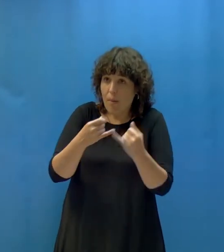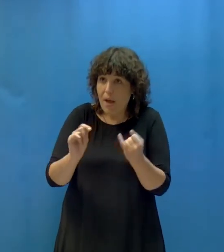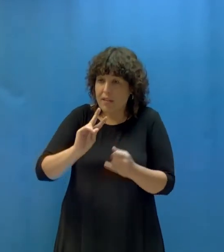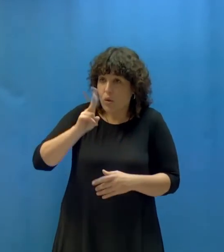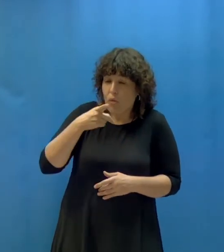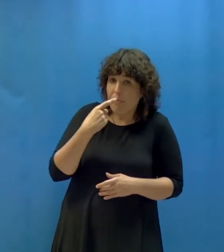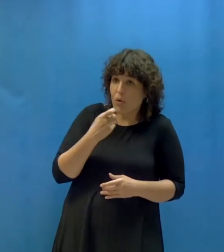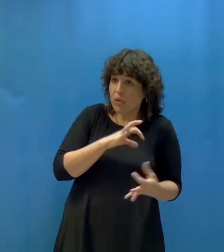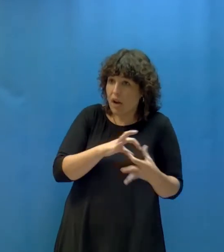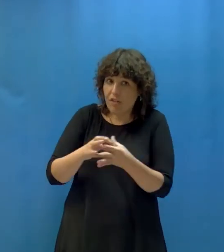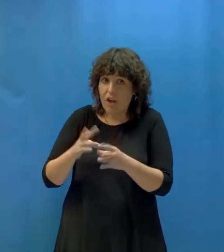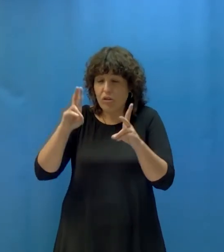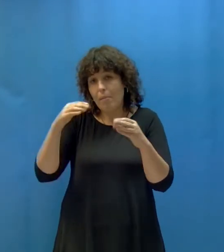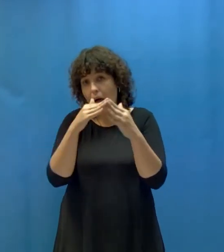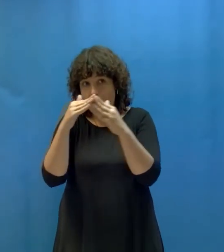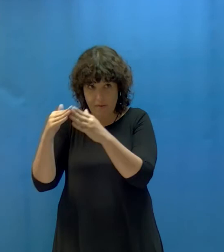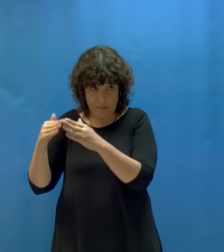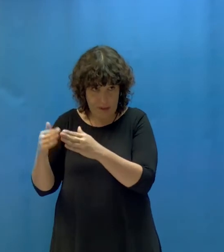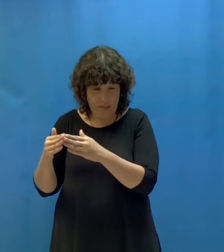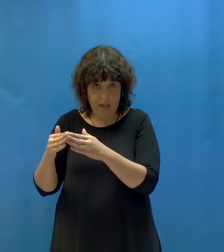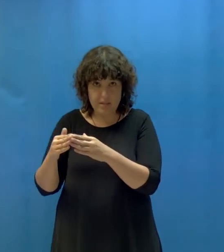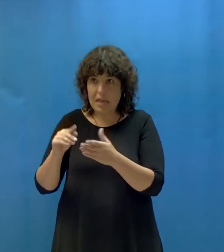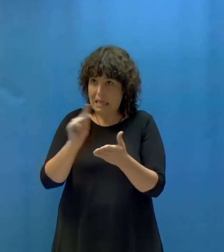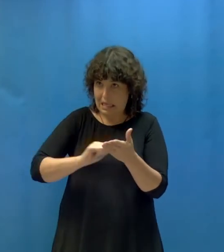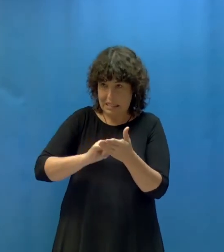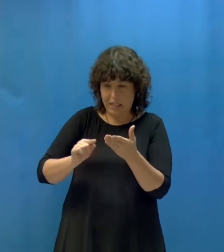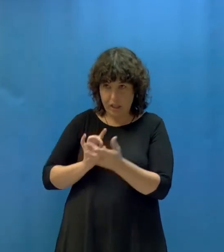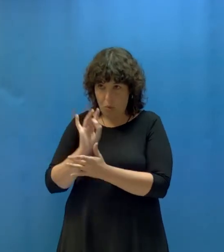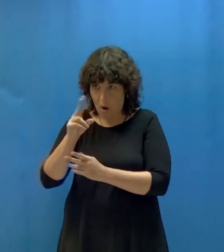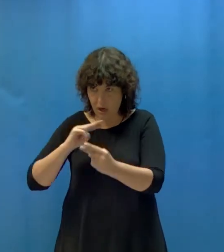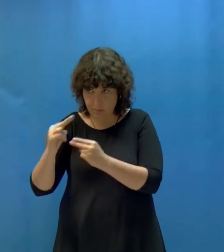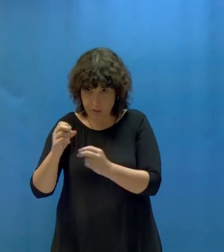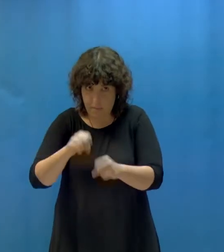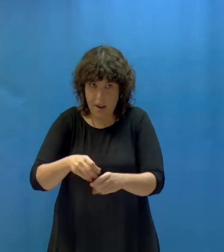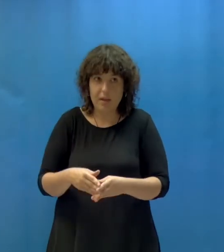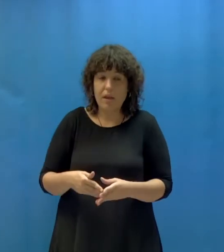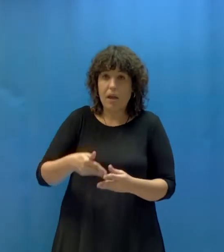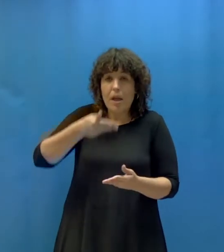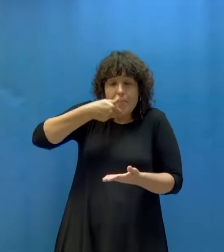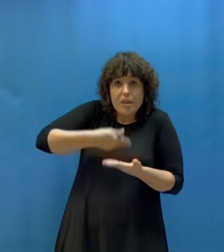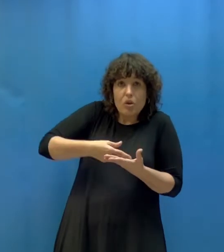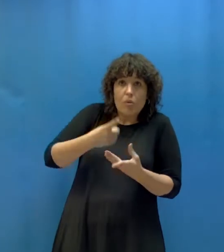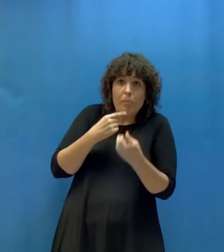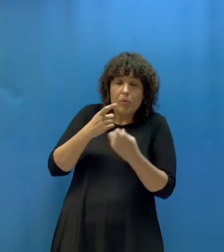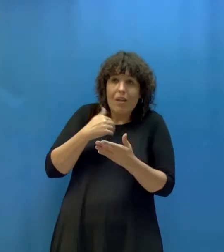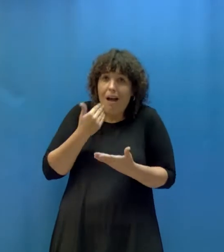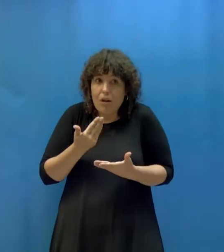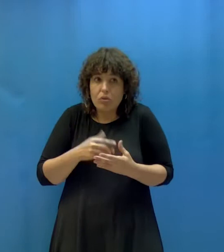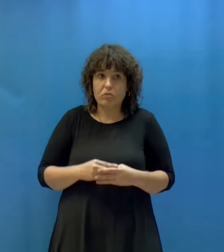de Habitatge la contestará en per escrito. ¿Alguna pregunta, Prec? Señor Vallejo.